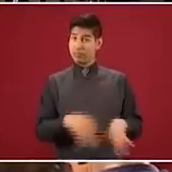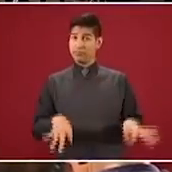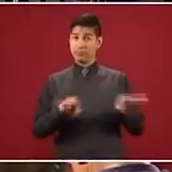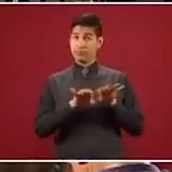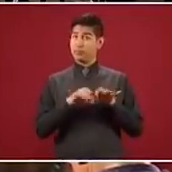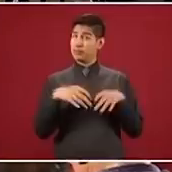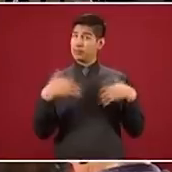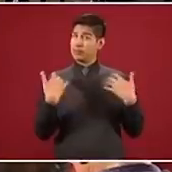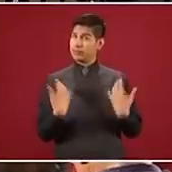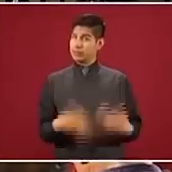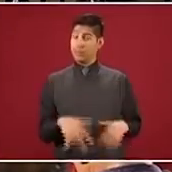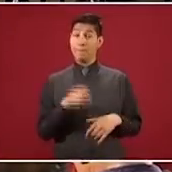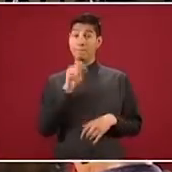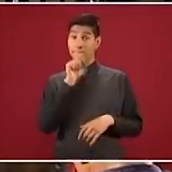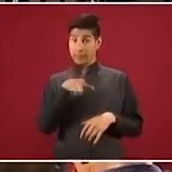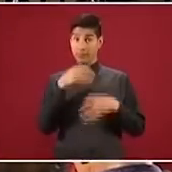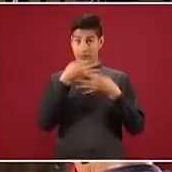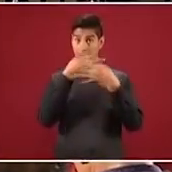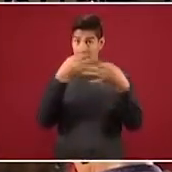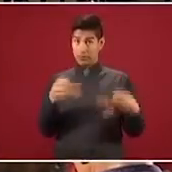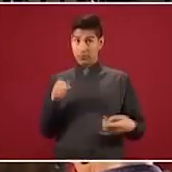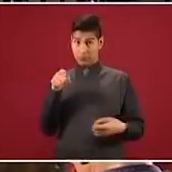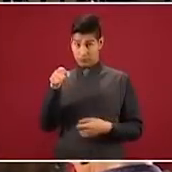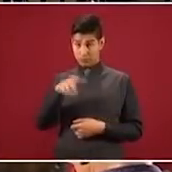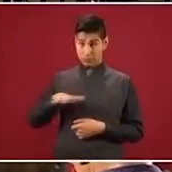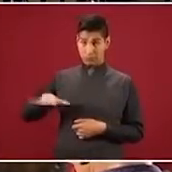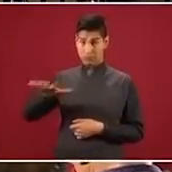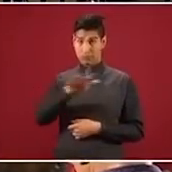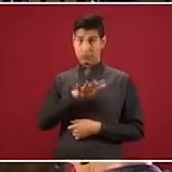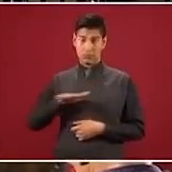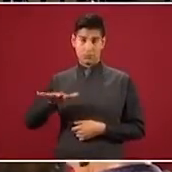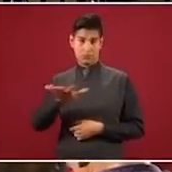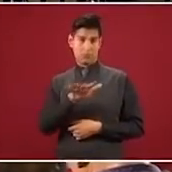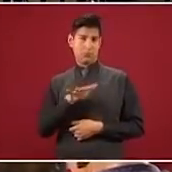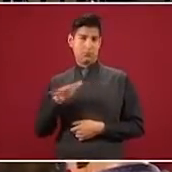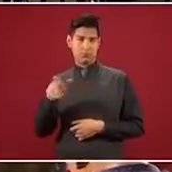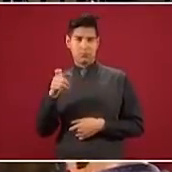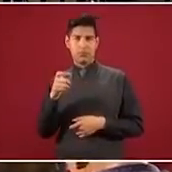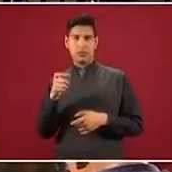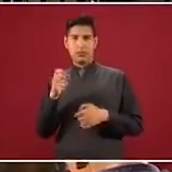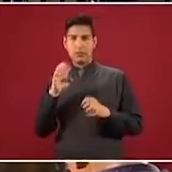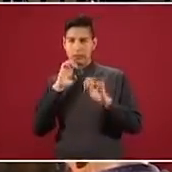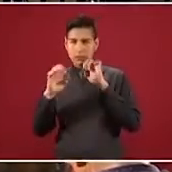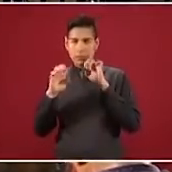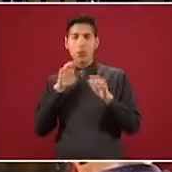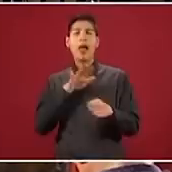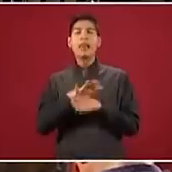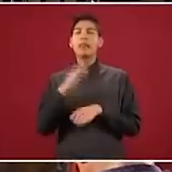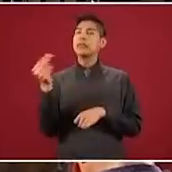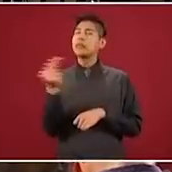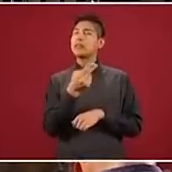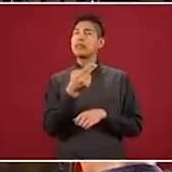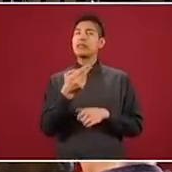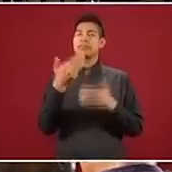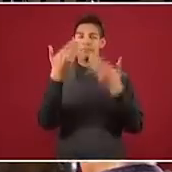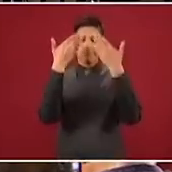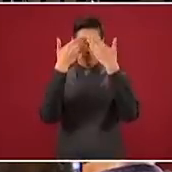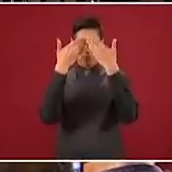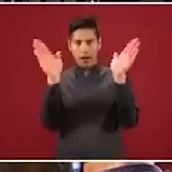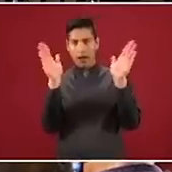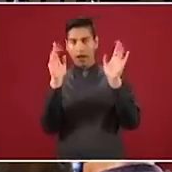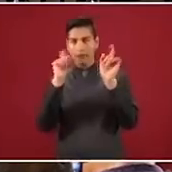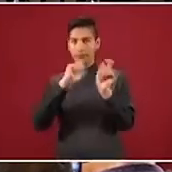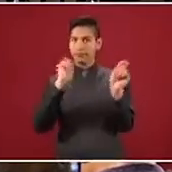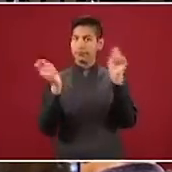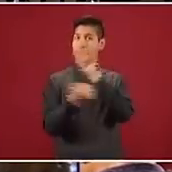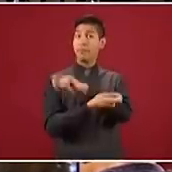decimos a la sociedad, no solo a ustedes como comunicadoras y comunicadores, cambiar la visión. En la visión que